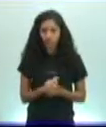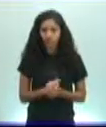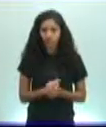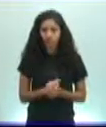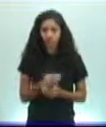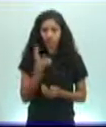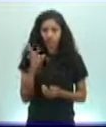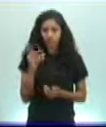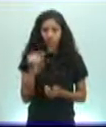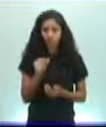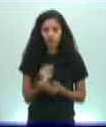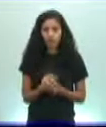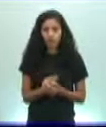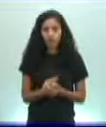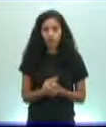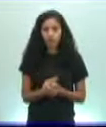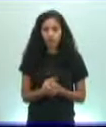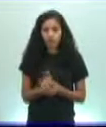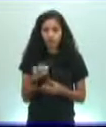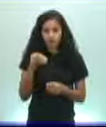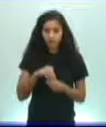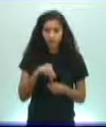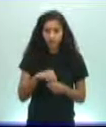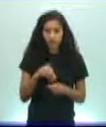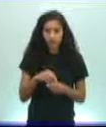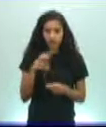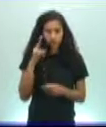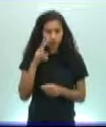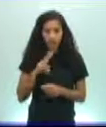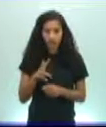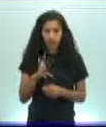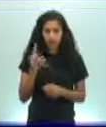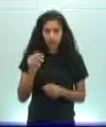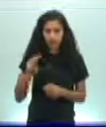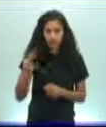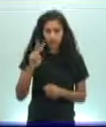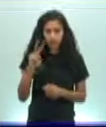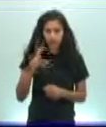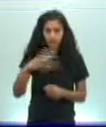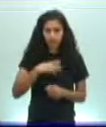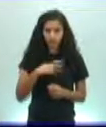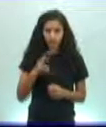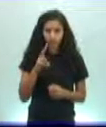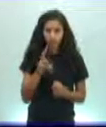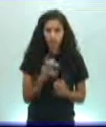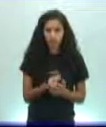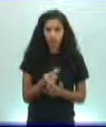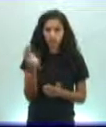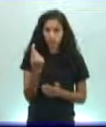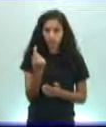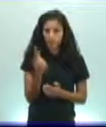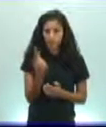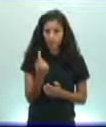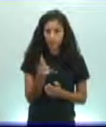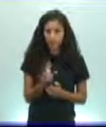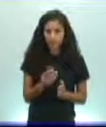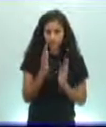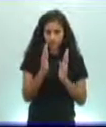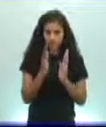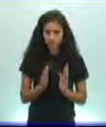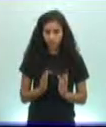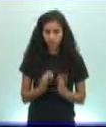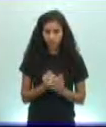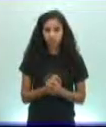Los números a los cuales se determinará el cuadrado aparecen en dos partes. La primera parte está en la primera